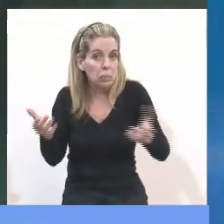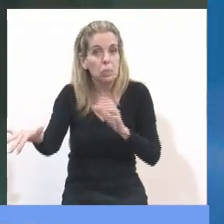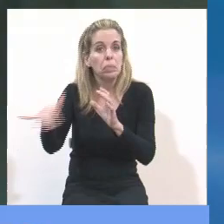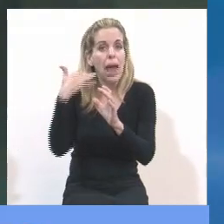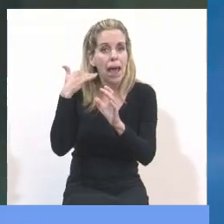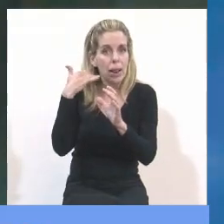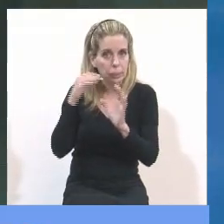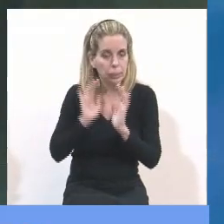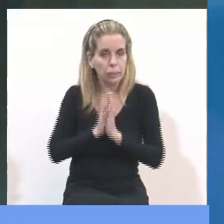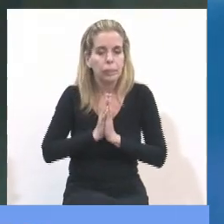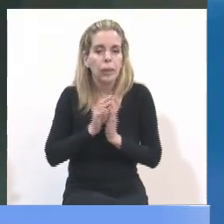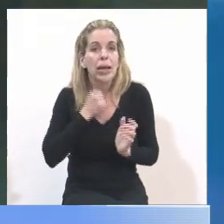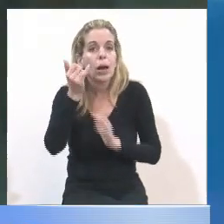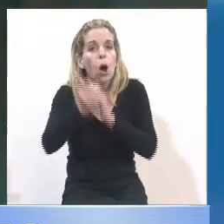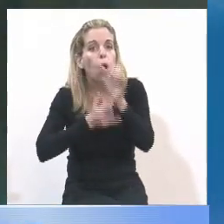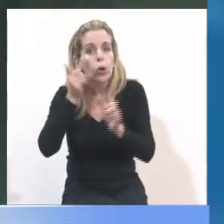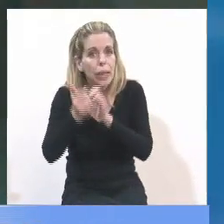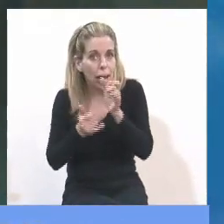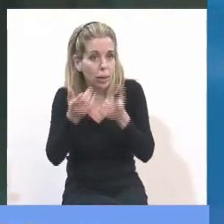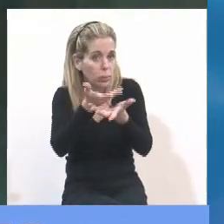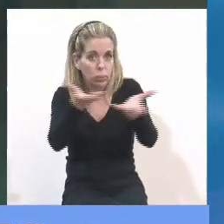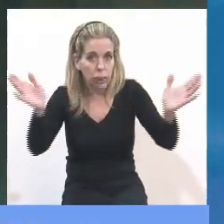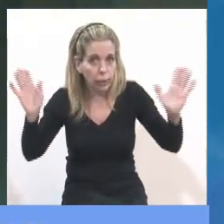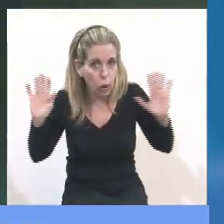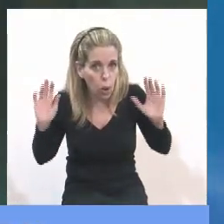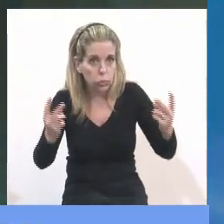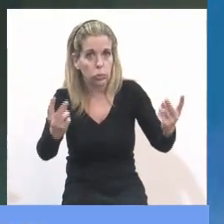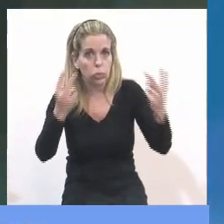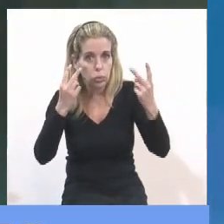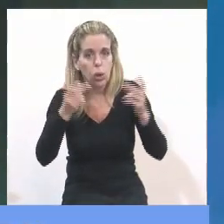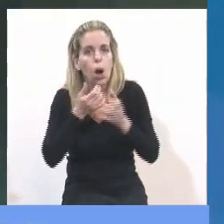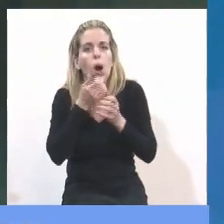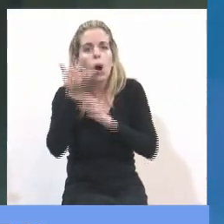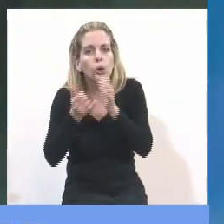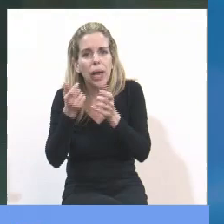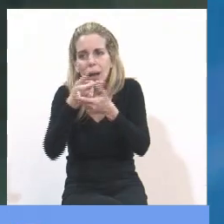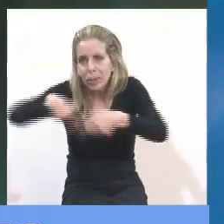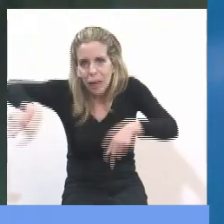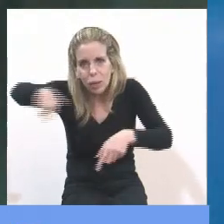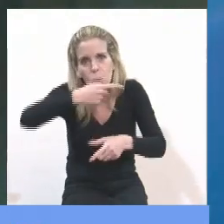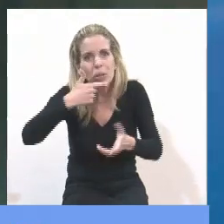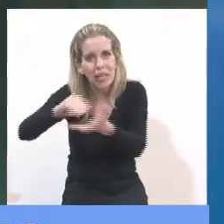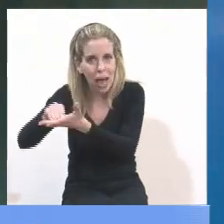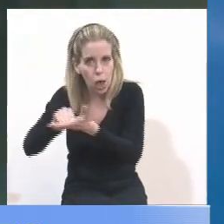comisión. Y quiero contarles a la ciudadanía y a los senadores y senadoras que no son parte de esta comisión, que